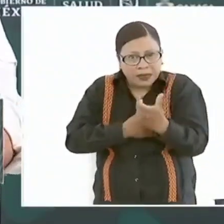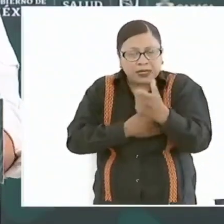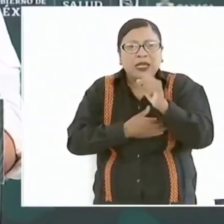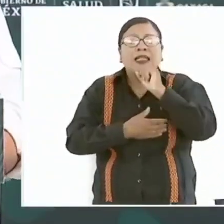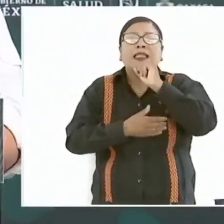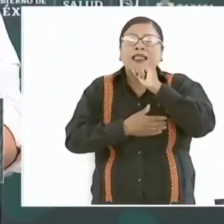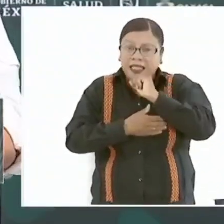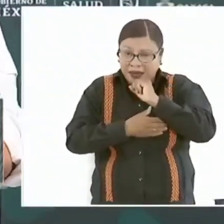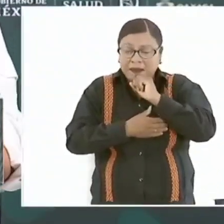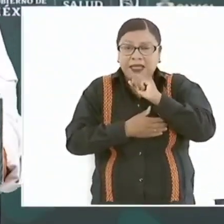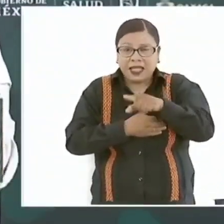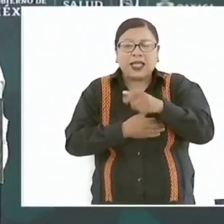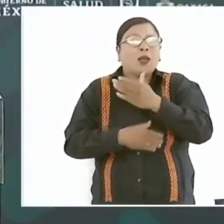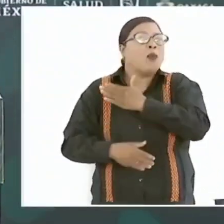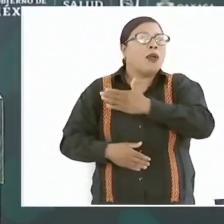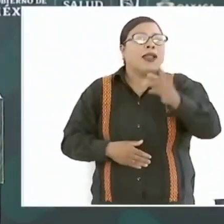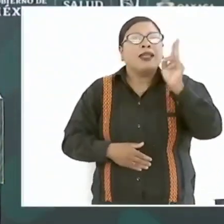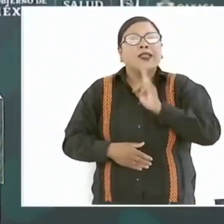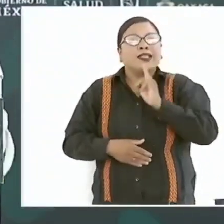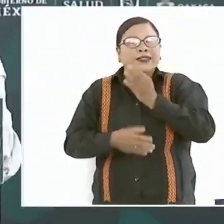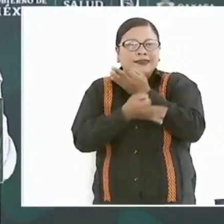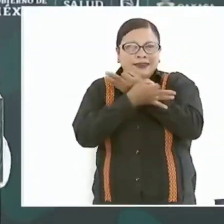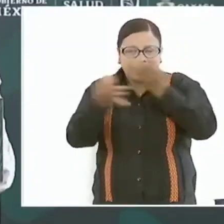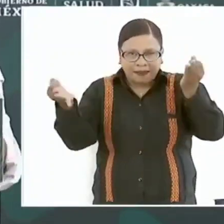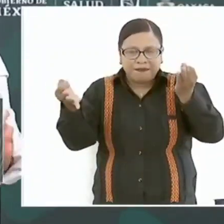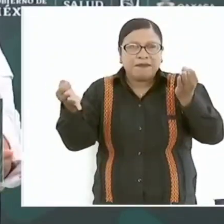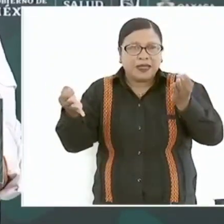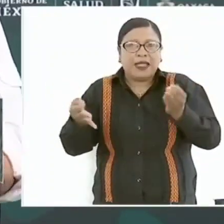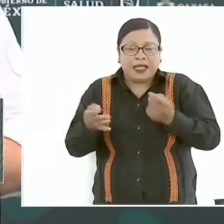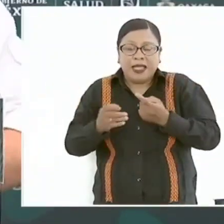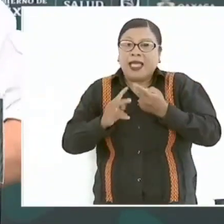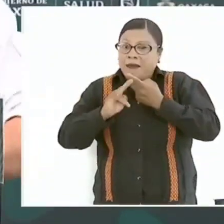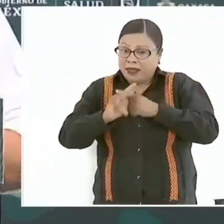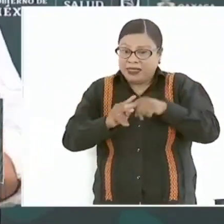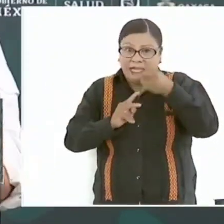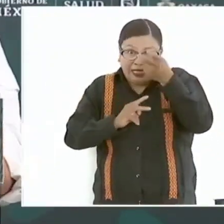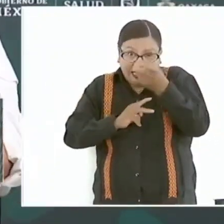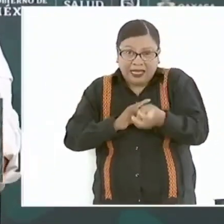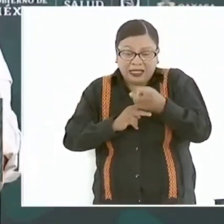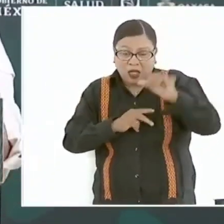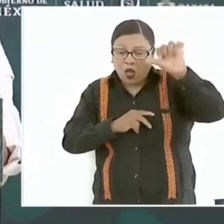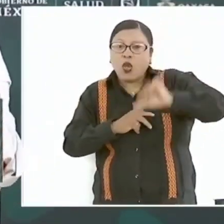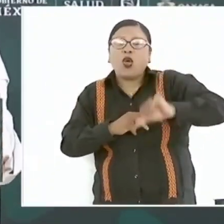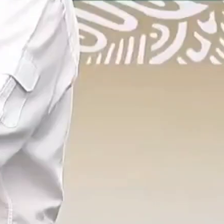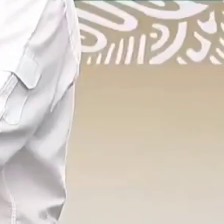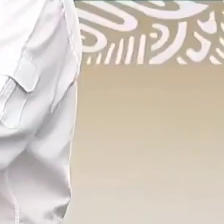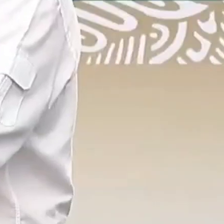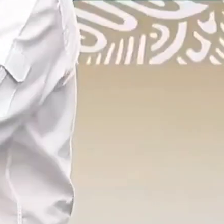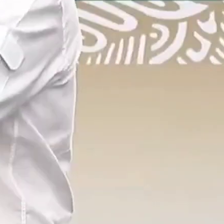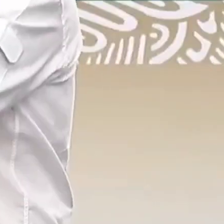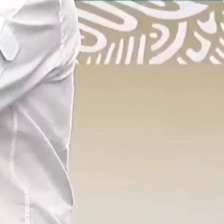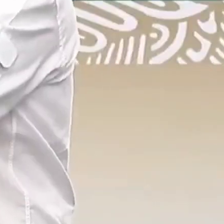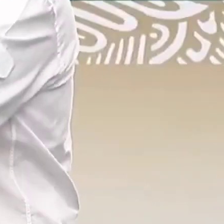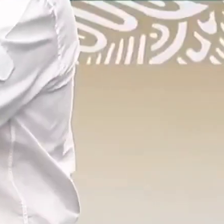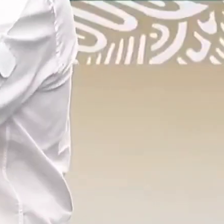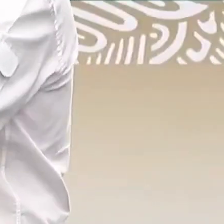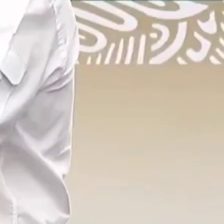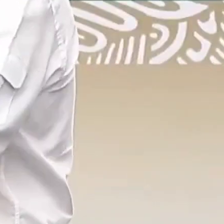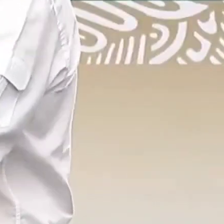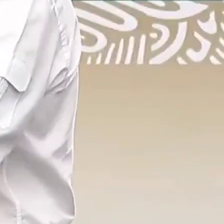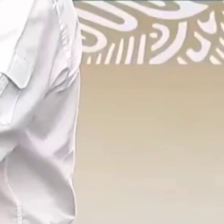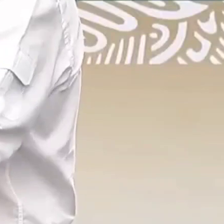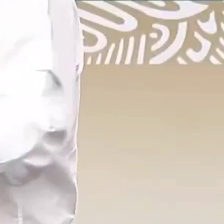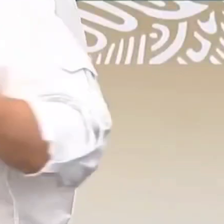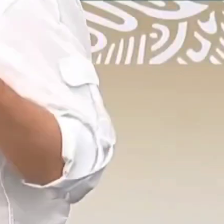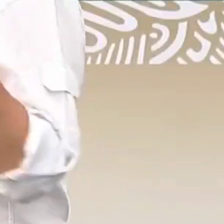una muy buena noticia que les queremos compartir. A partir de esta disposición, hoy podemos contar con médicos residentes